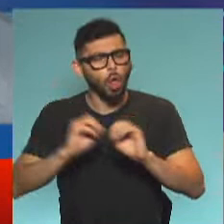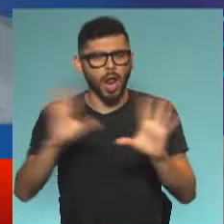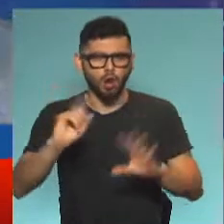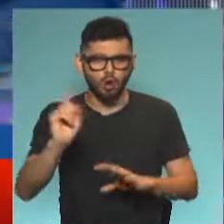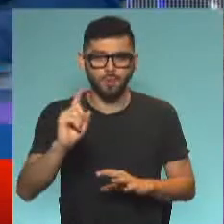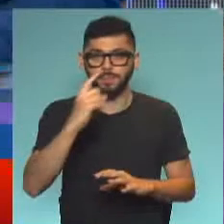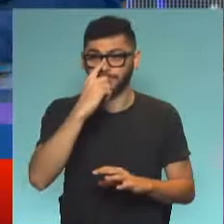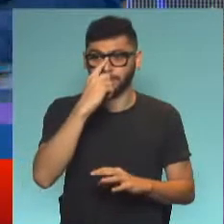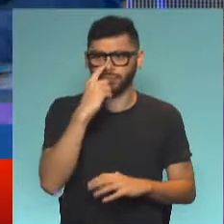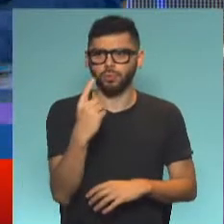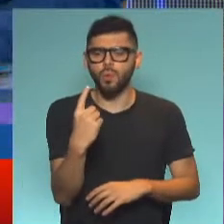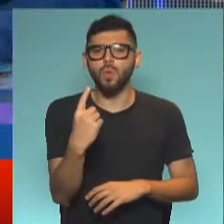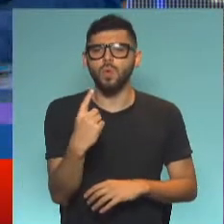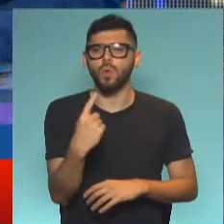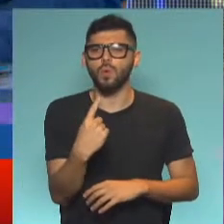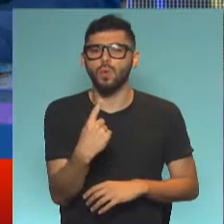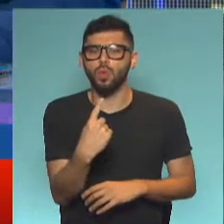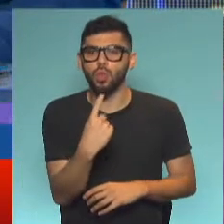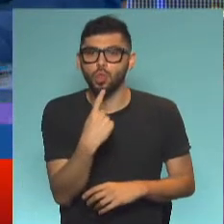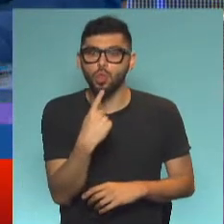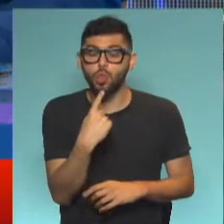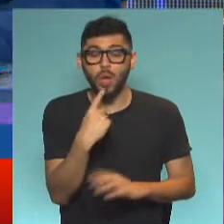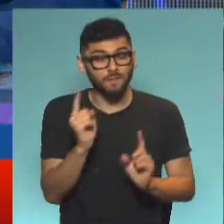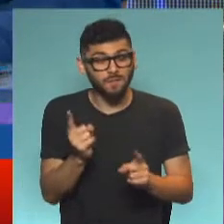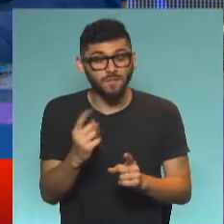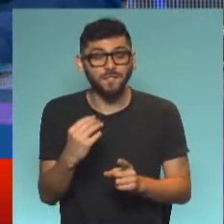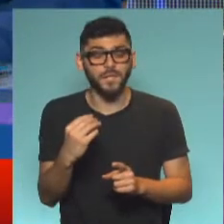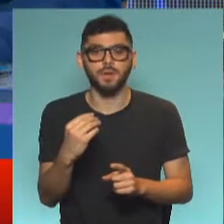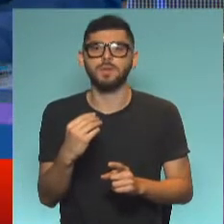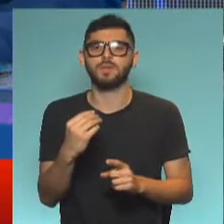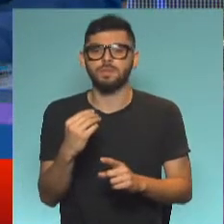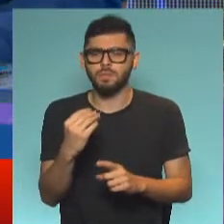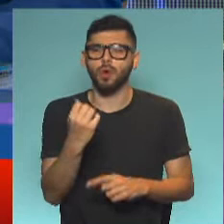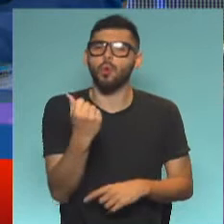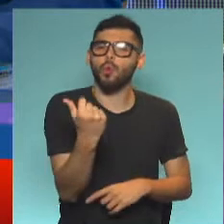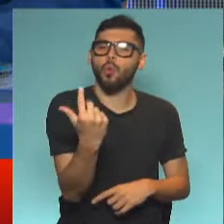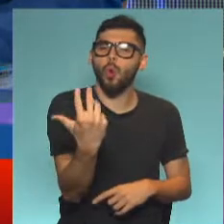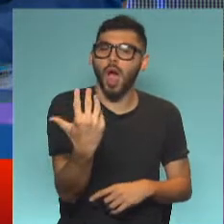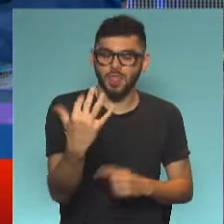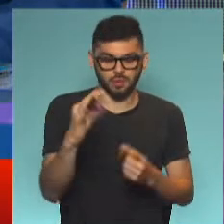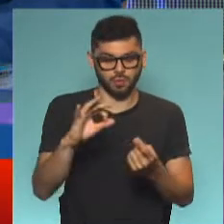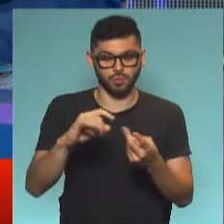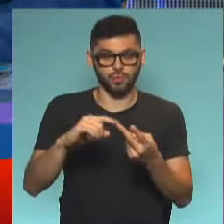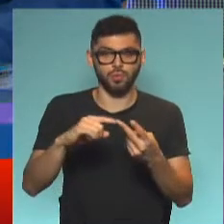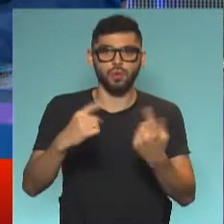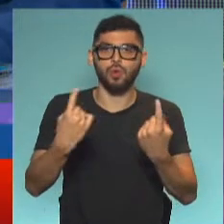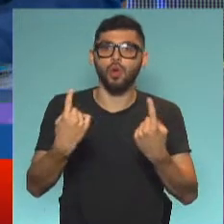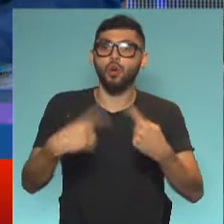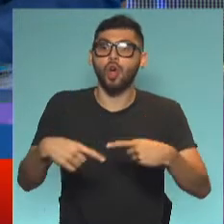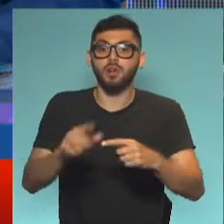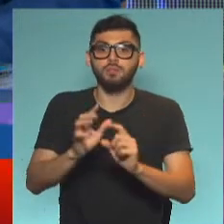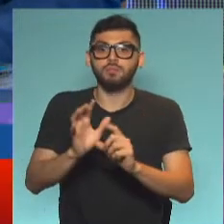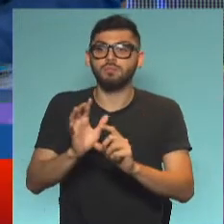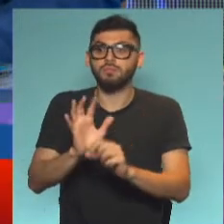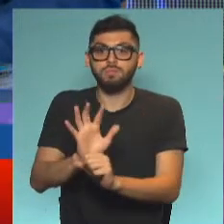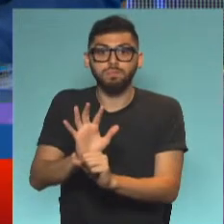la principal duda que queda en el aire es cuántas y cuáles van a ser las actividades reconocidas como